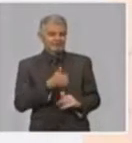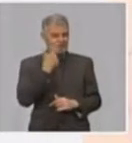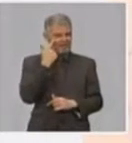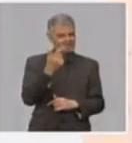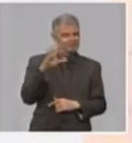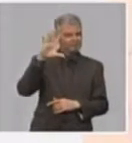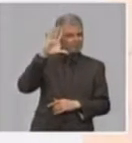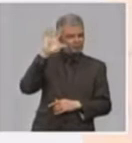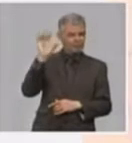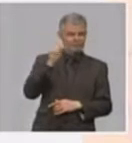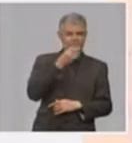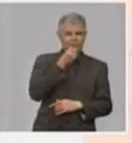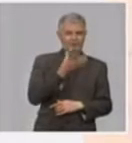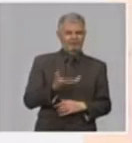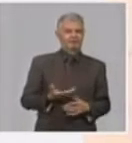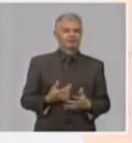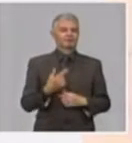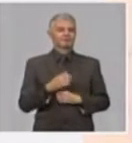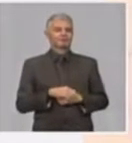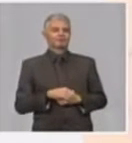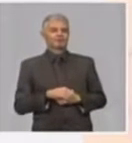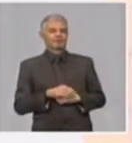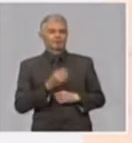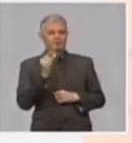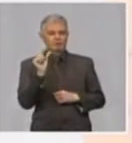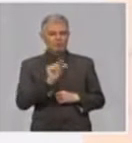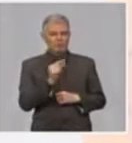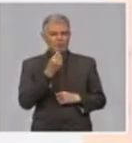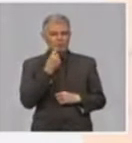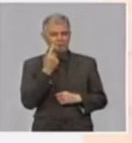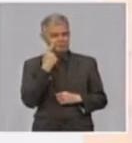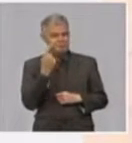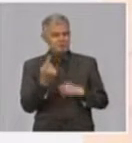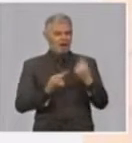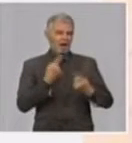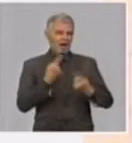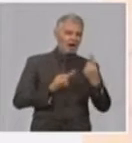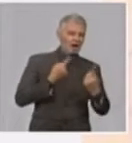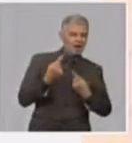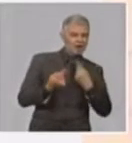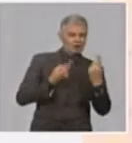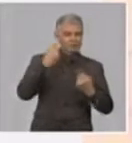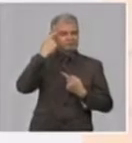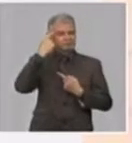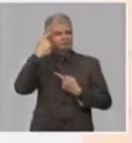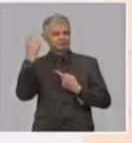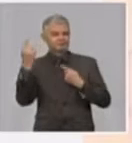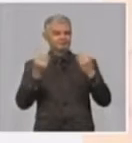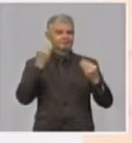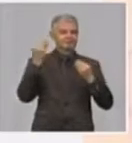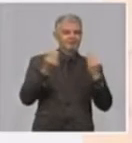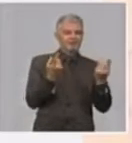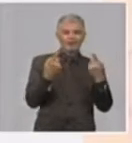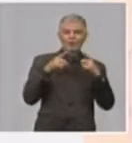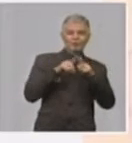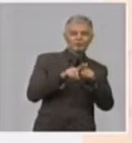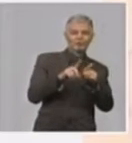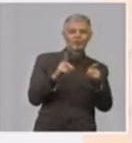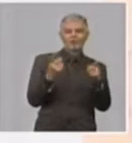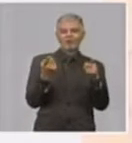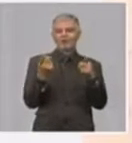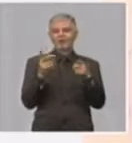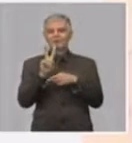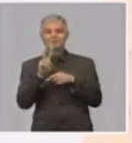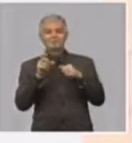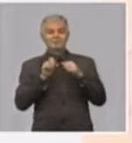de manera sencilla, tratando de un poco de hacer una especie de viaje rápido junto con el virus para ver qué es lo